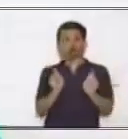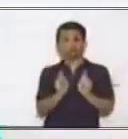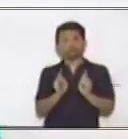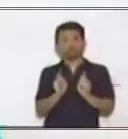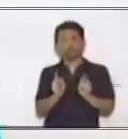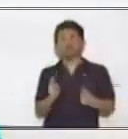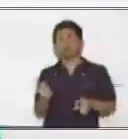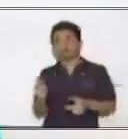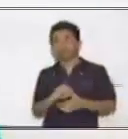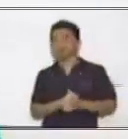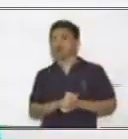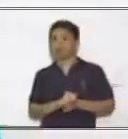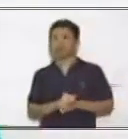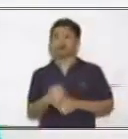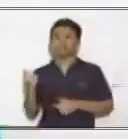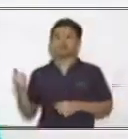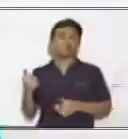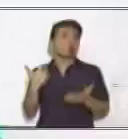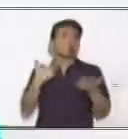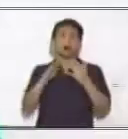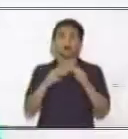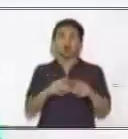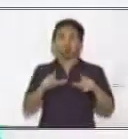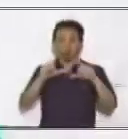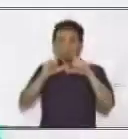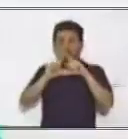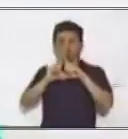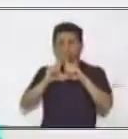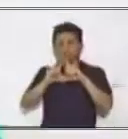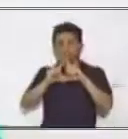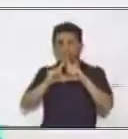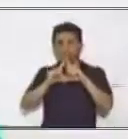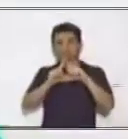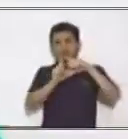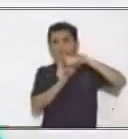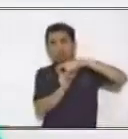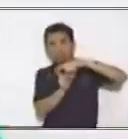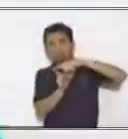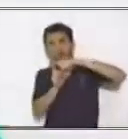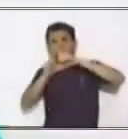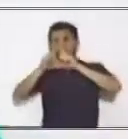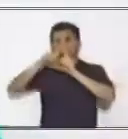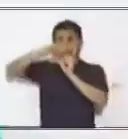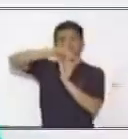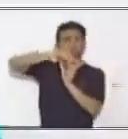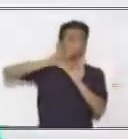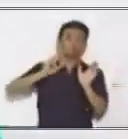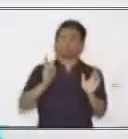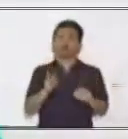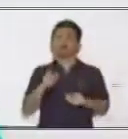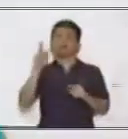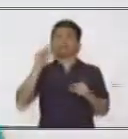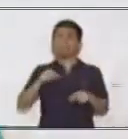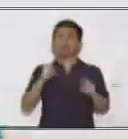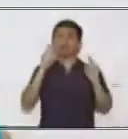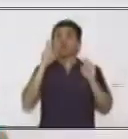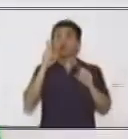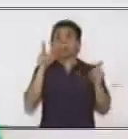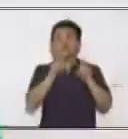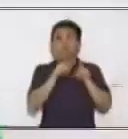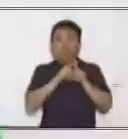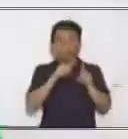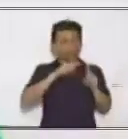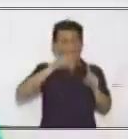Y el triángulo puede tener la posición que sea. Lo que debe cumplir es esa condición. Dos lados iguales y